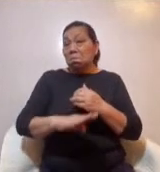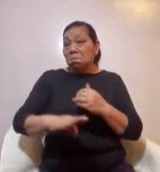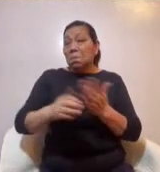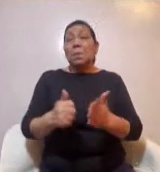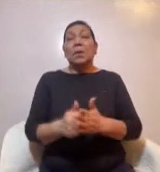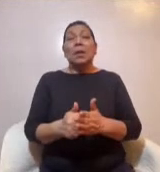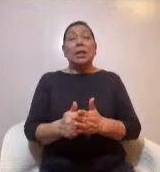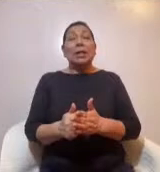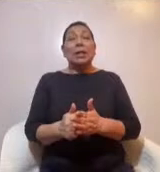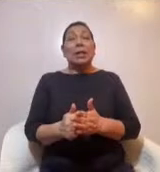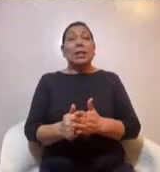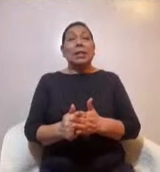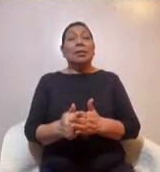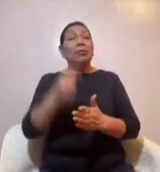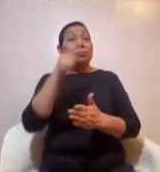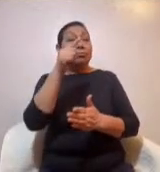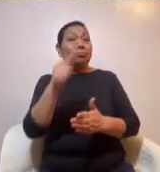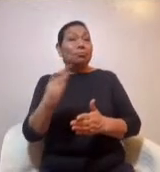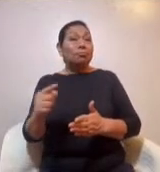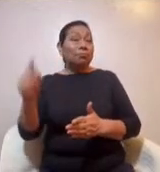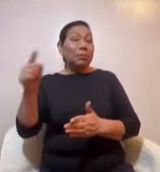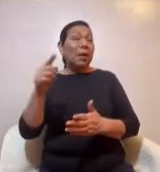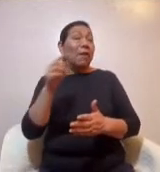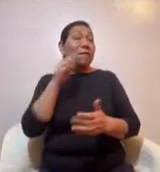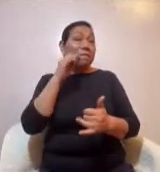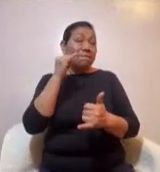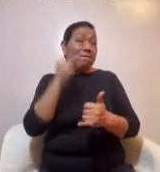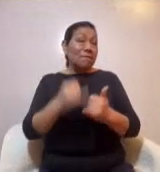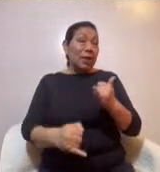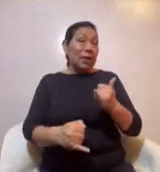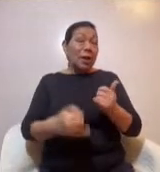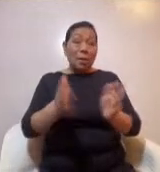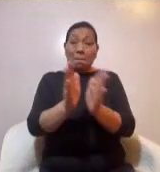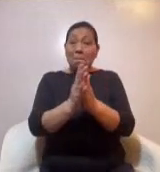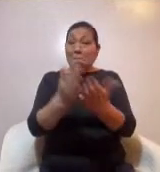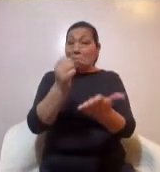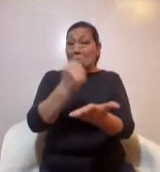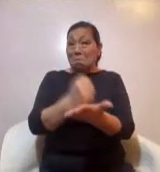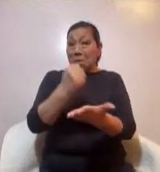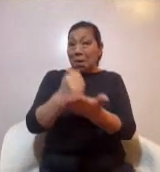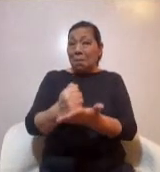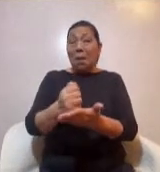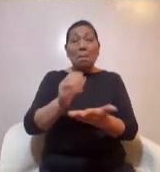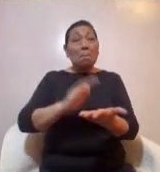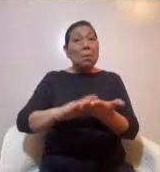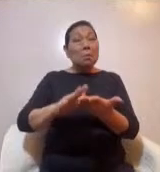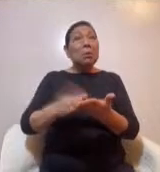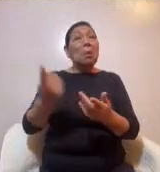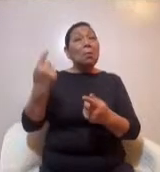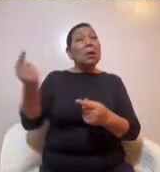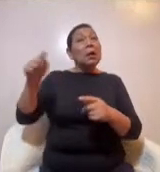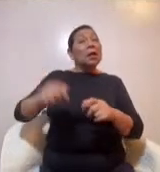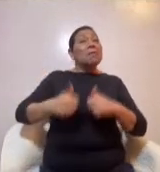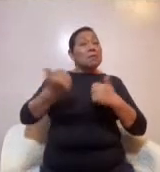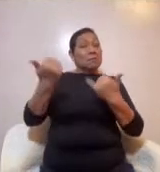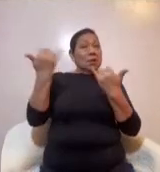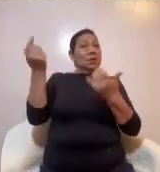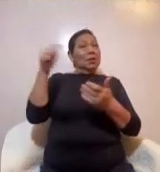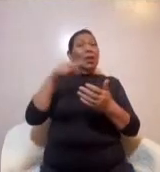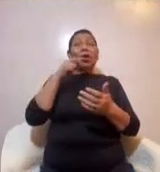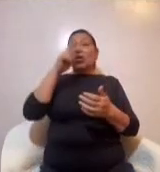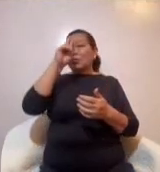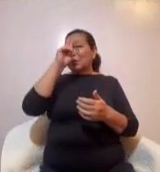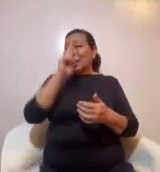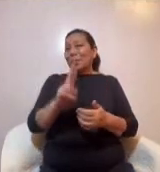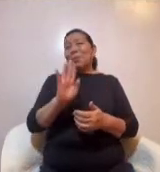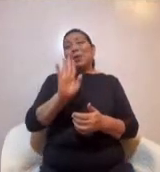bueno, se basa la anulación final de su documentación, ¿no?, de su permiso de residencia, en que